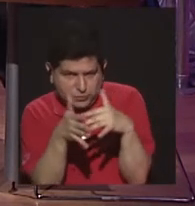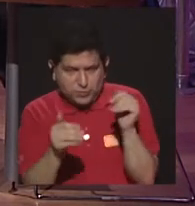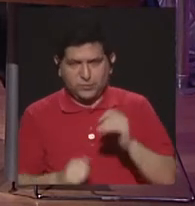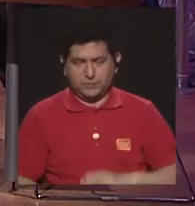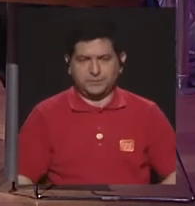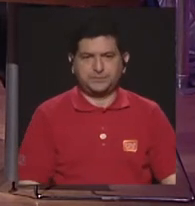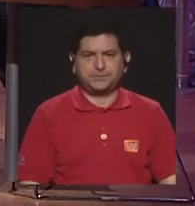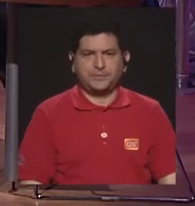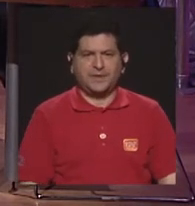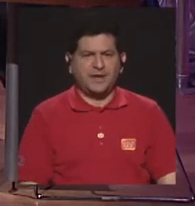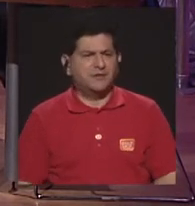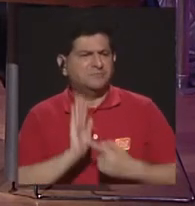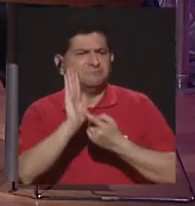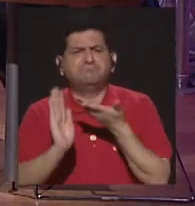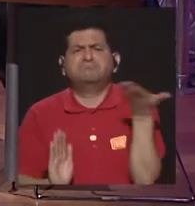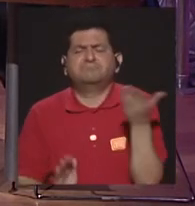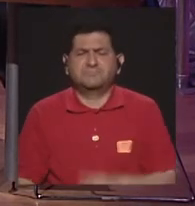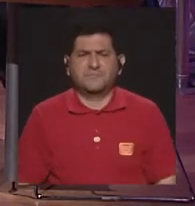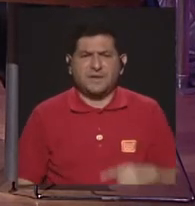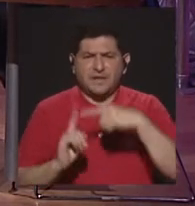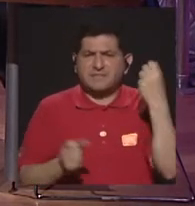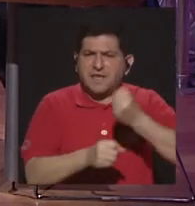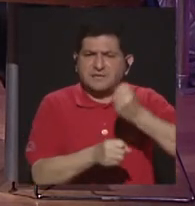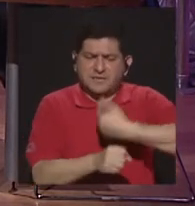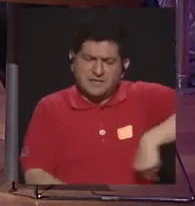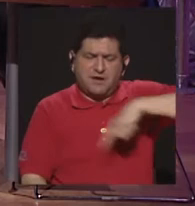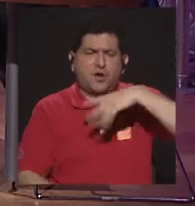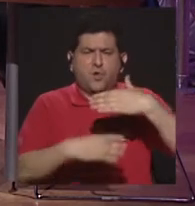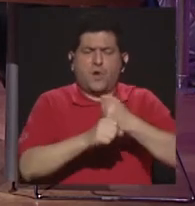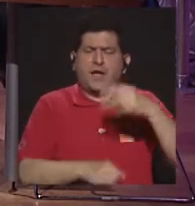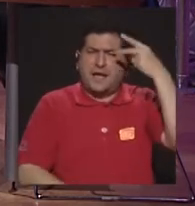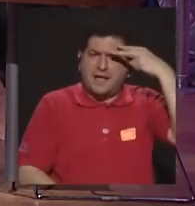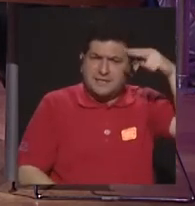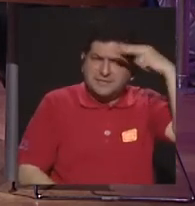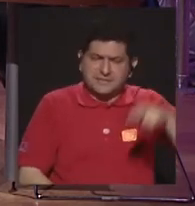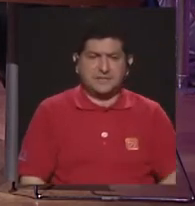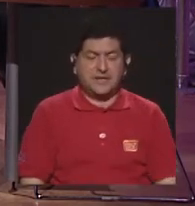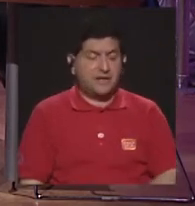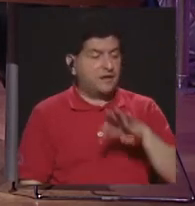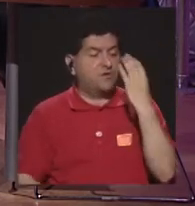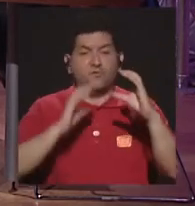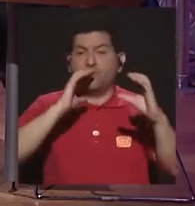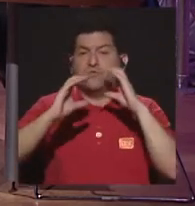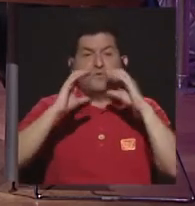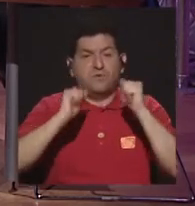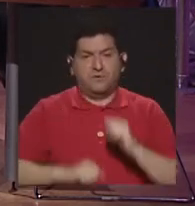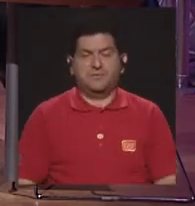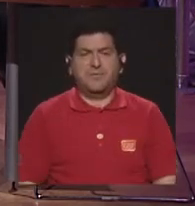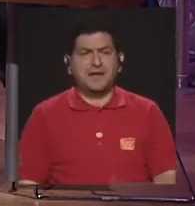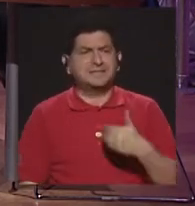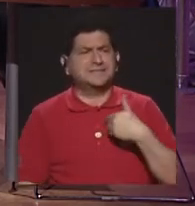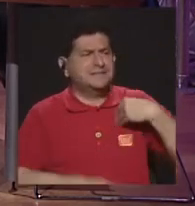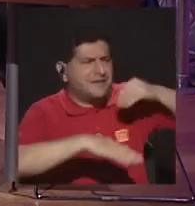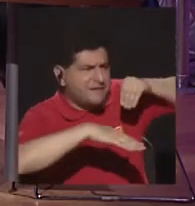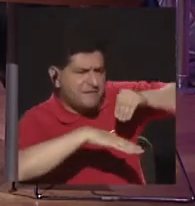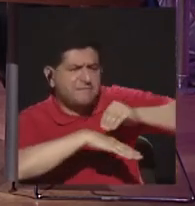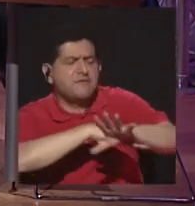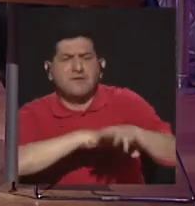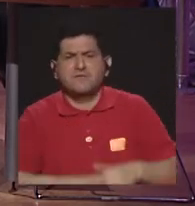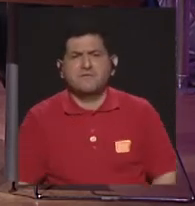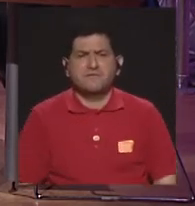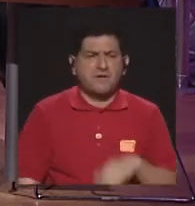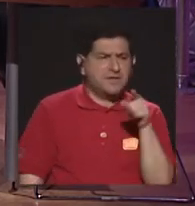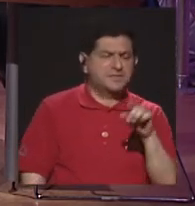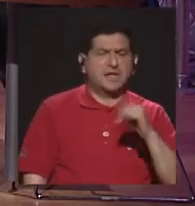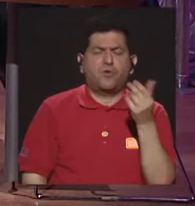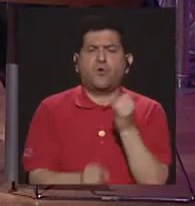que lo que nos señalan a partir de los trabajos que hemos hecho en México es que definitivamente los medios de comunicación tienen una influencia toral al lado